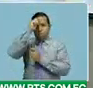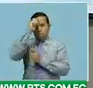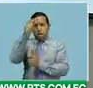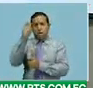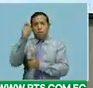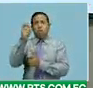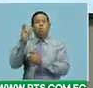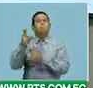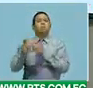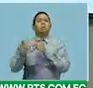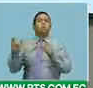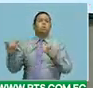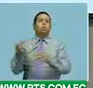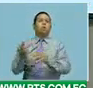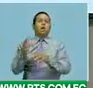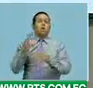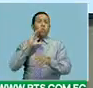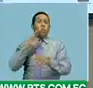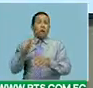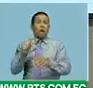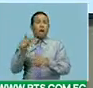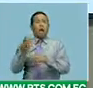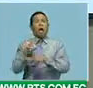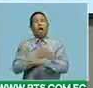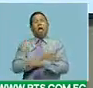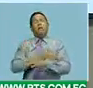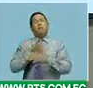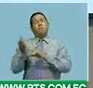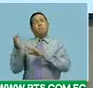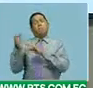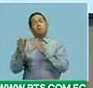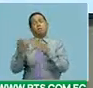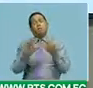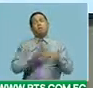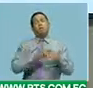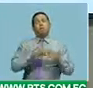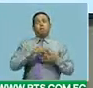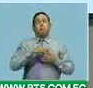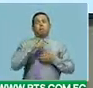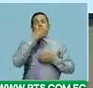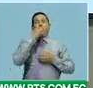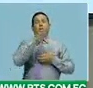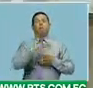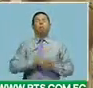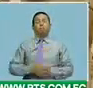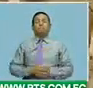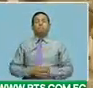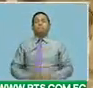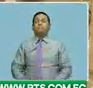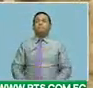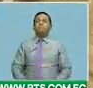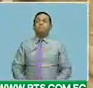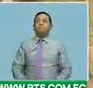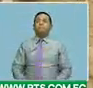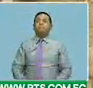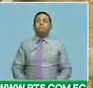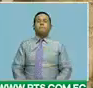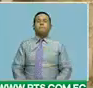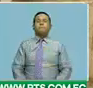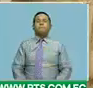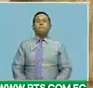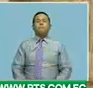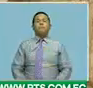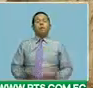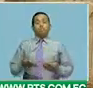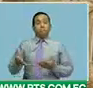personas, especialmente a los cuencanos que perdieron la vida contra el COVID-19. Las celebraciones